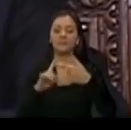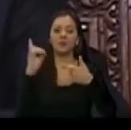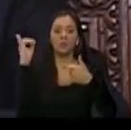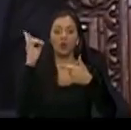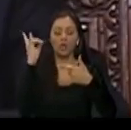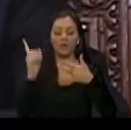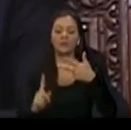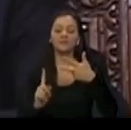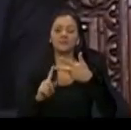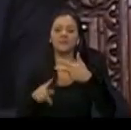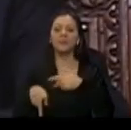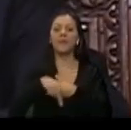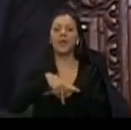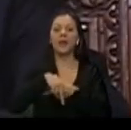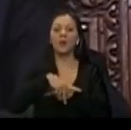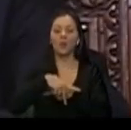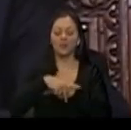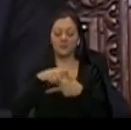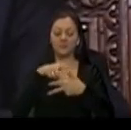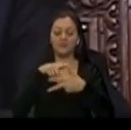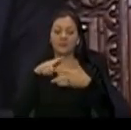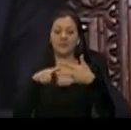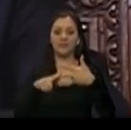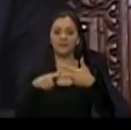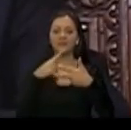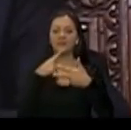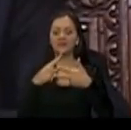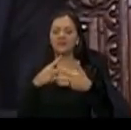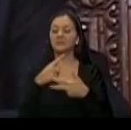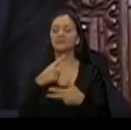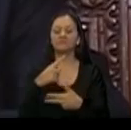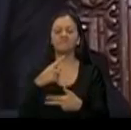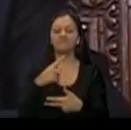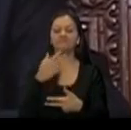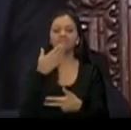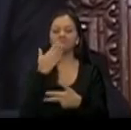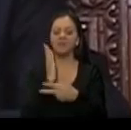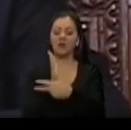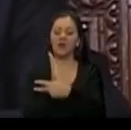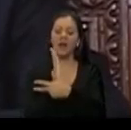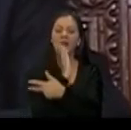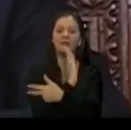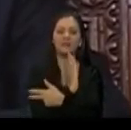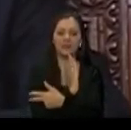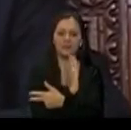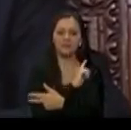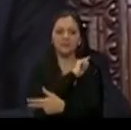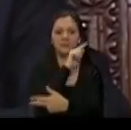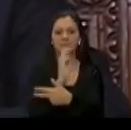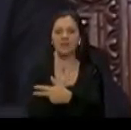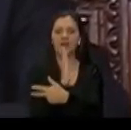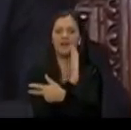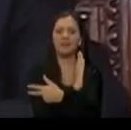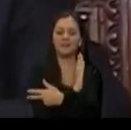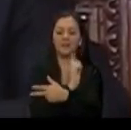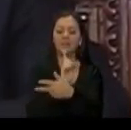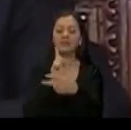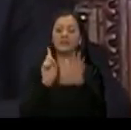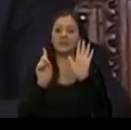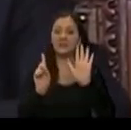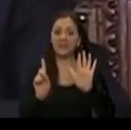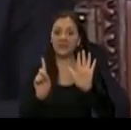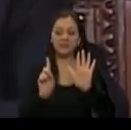Santo Padre ha decidido venir al Ecuador un día antes de la fecha prevista para recuperarse del